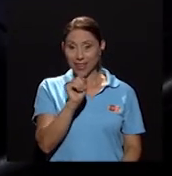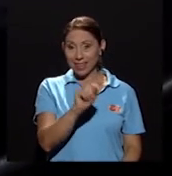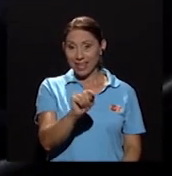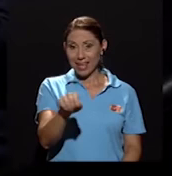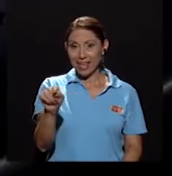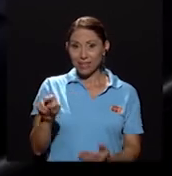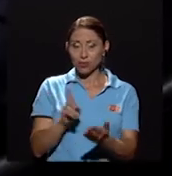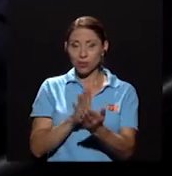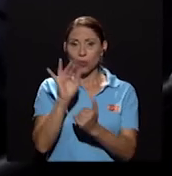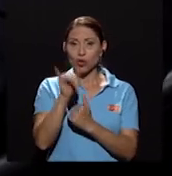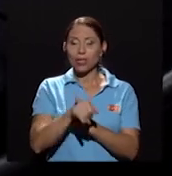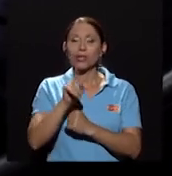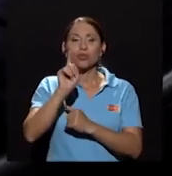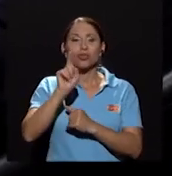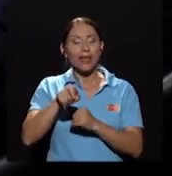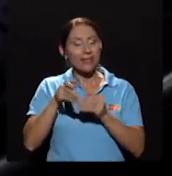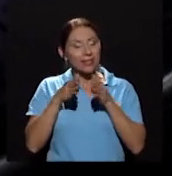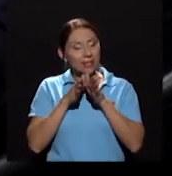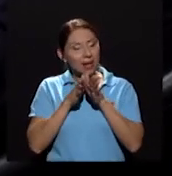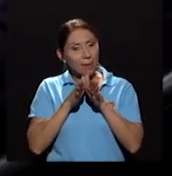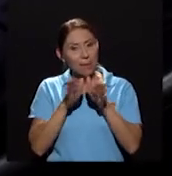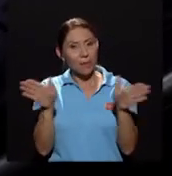deben ser ampliados